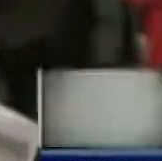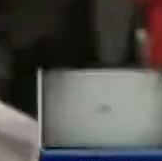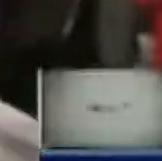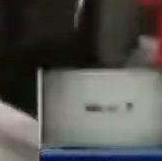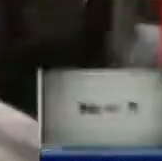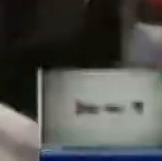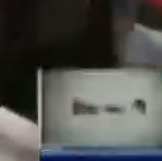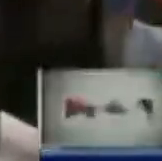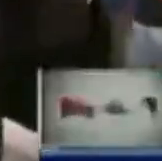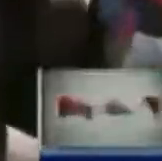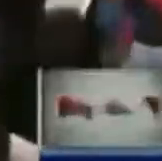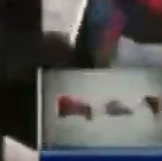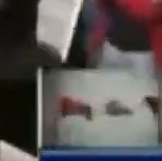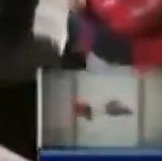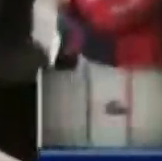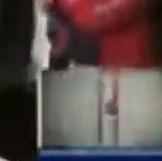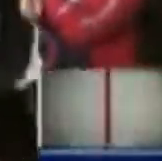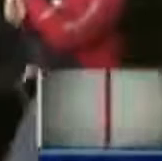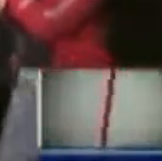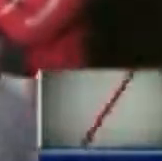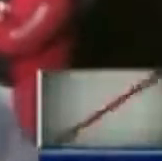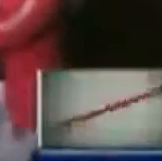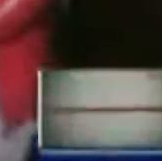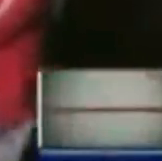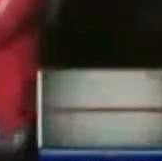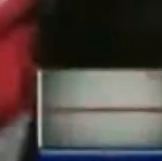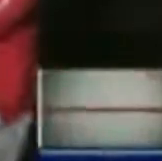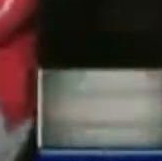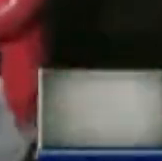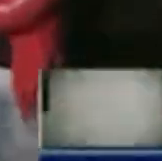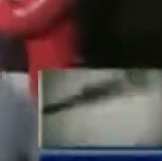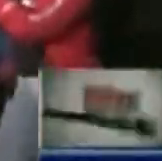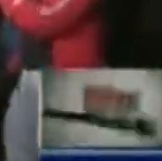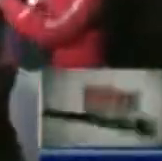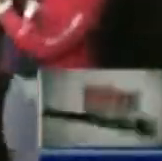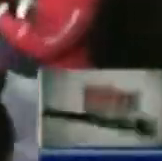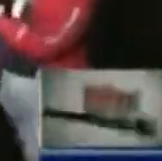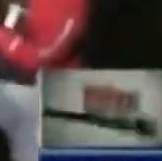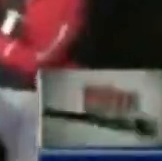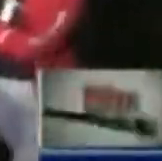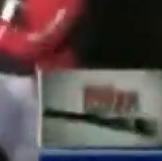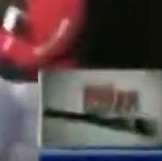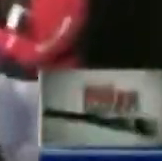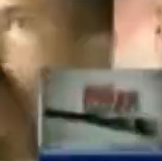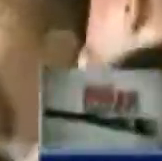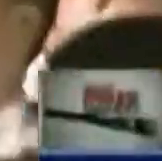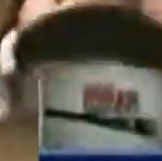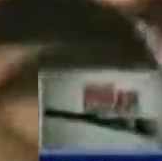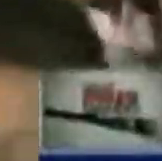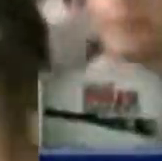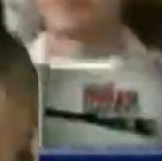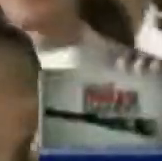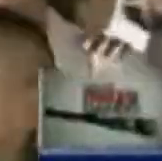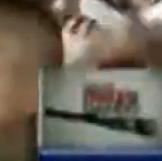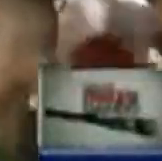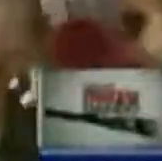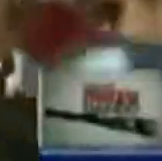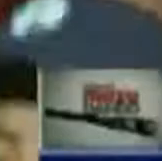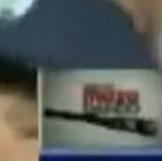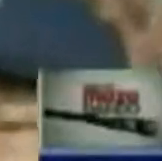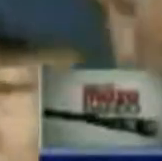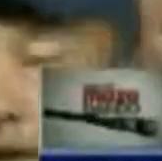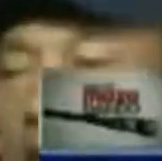se puso punto llorado sale del palmarejo